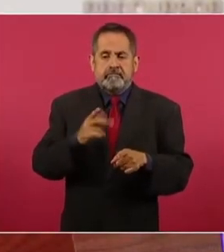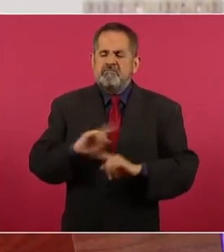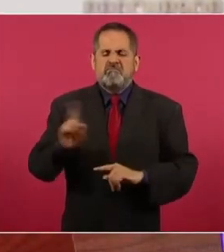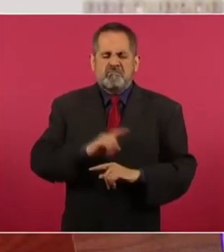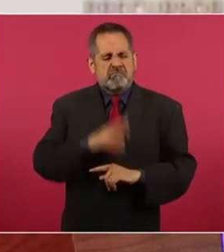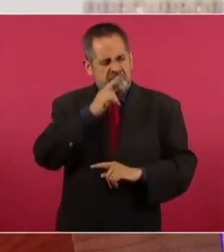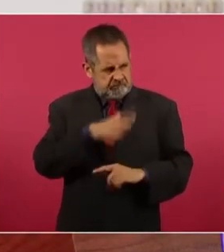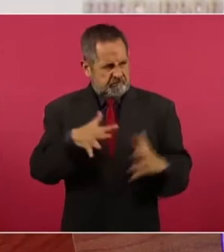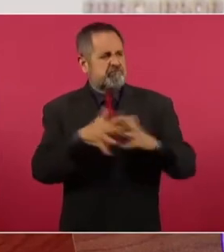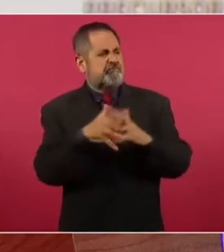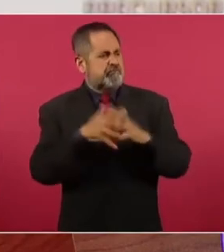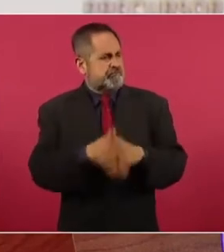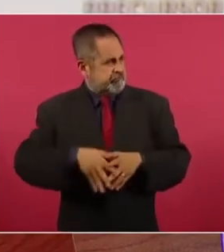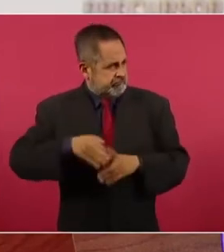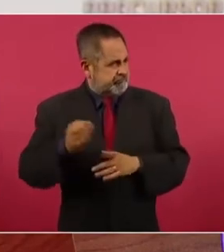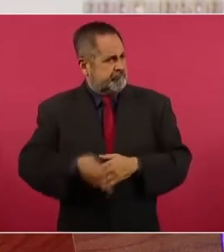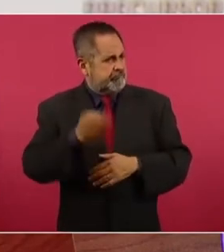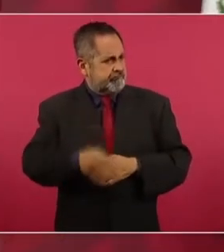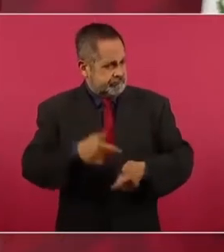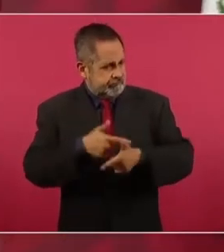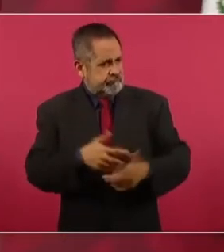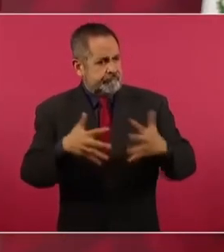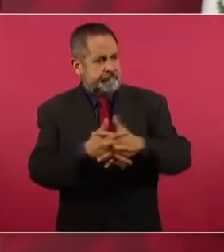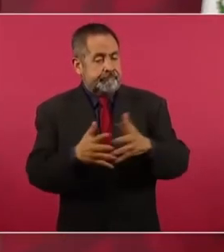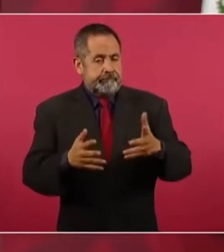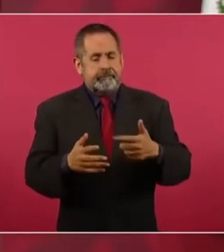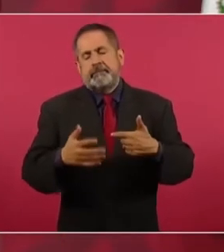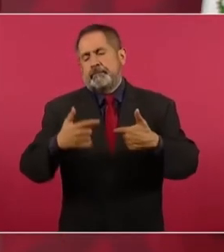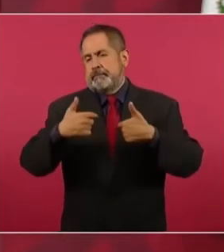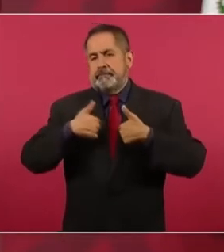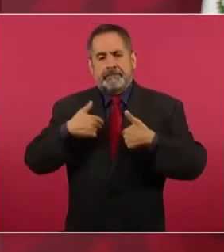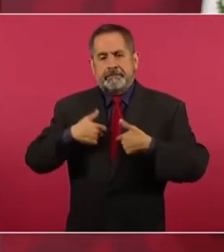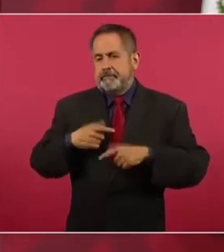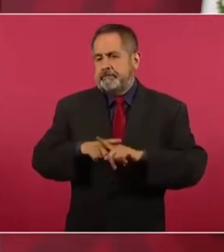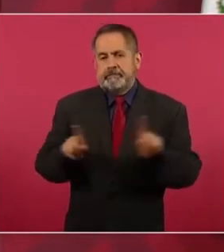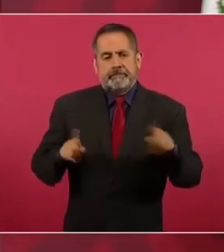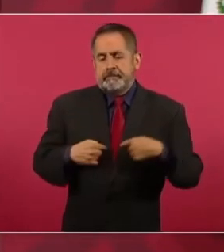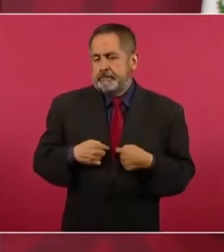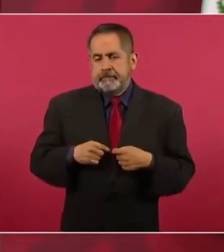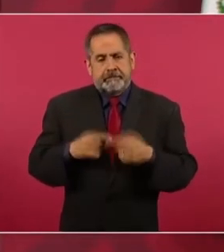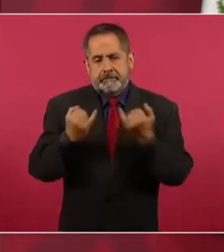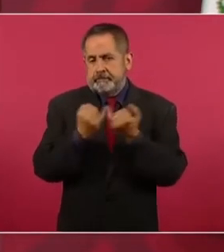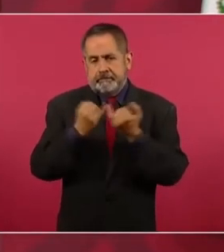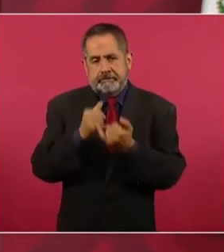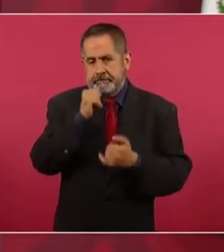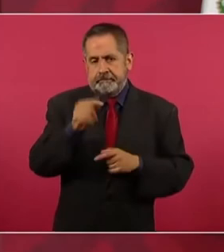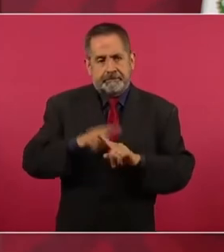guerra. No somos lo mismo. Y él permitió